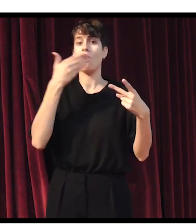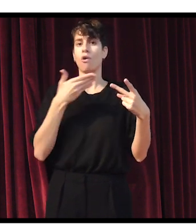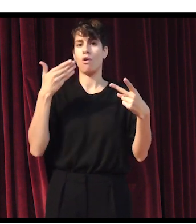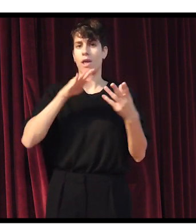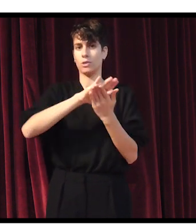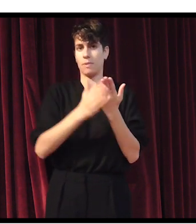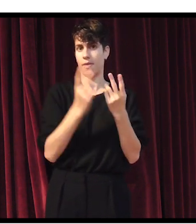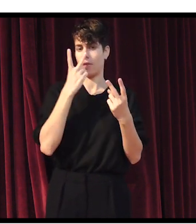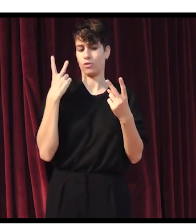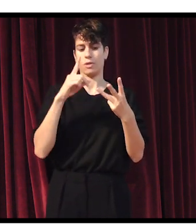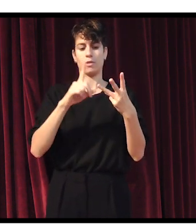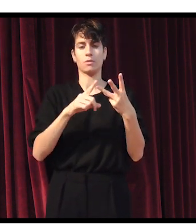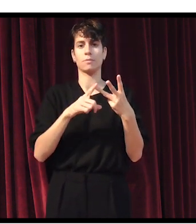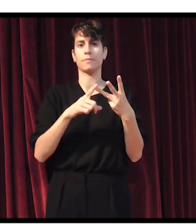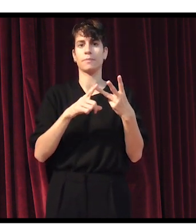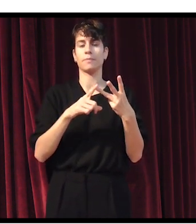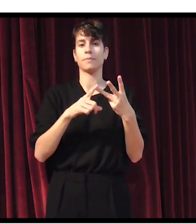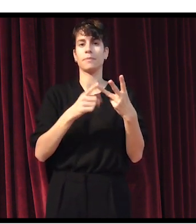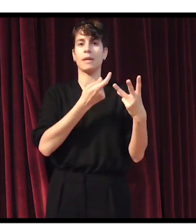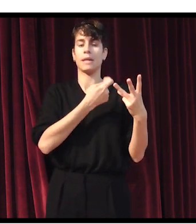la tarjeta sanitaria del Sistema de Salud